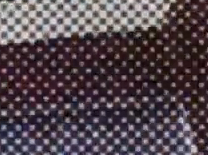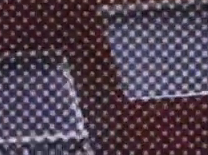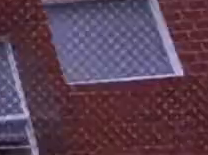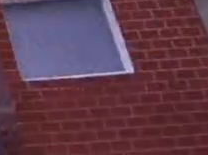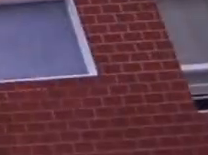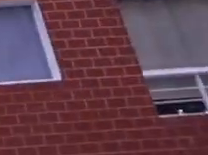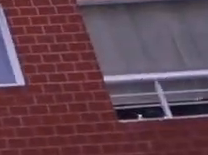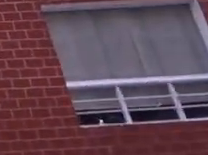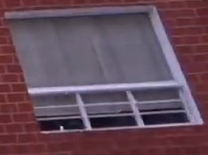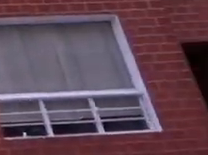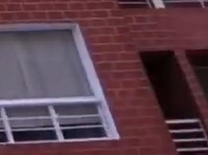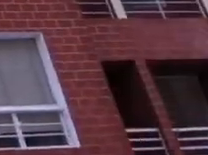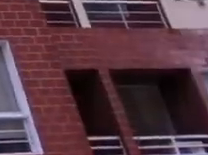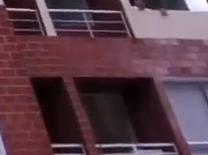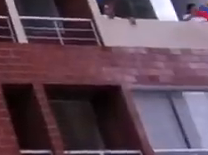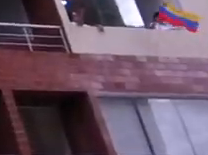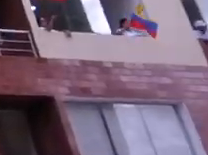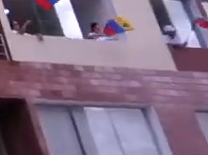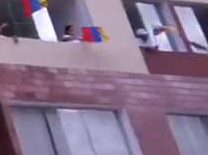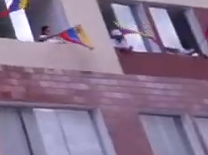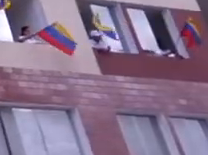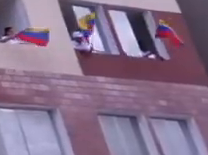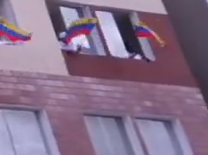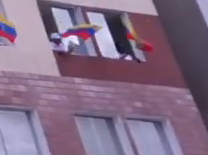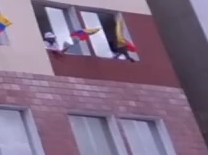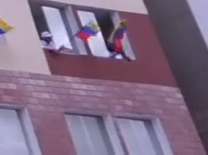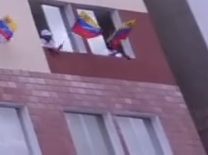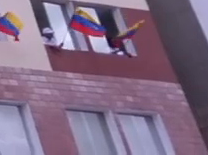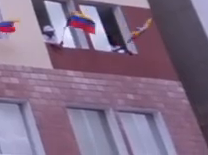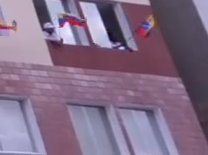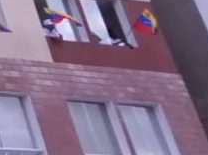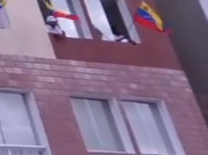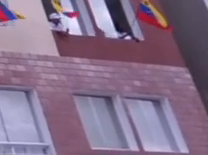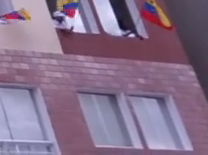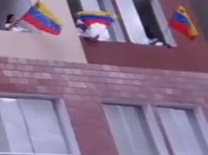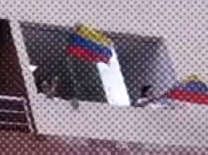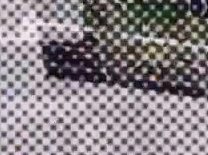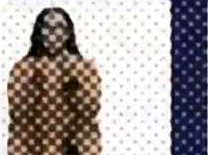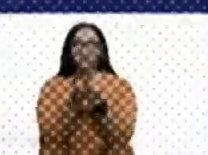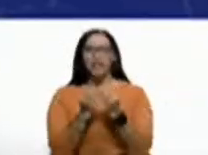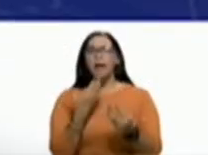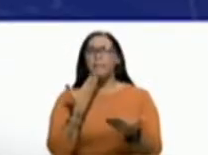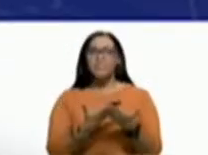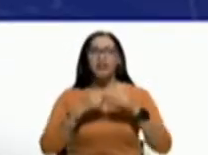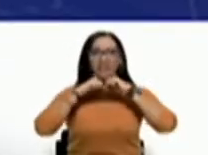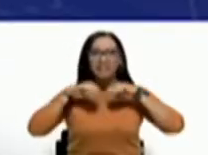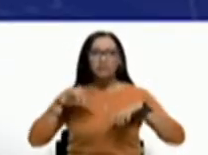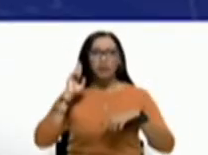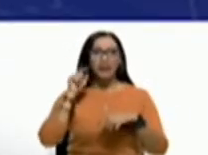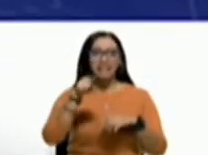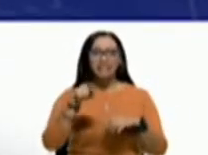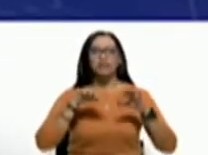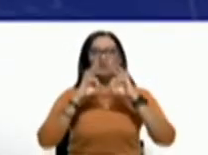futuro. Te agradezco tus palabras, todo ese amor, te lo retribuyo a ti, a tu familia. Pido las bendiciones para ti, para